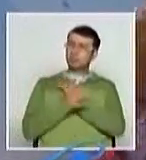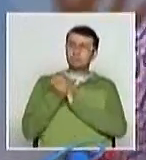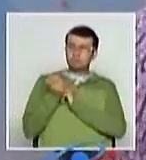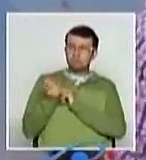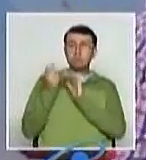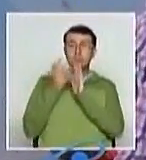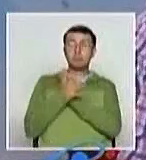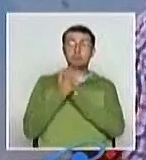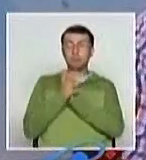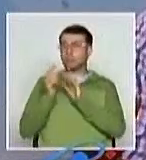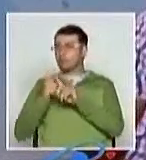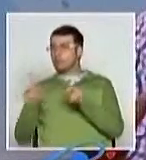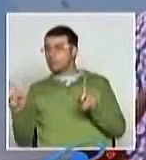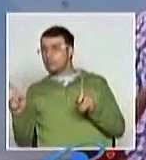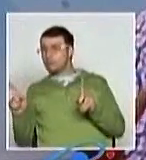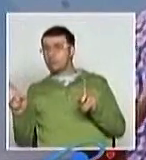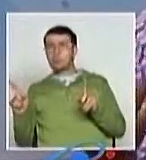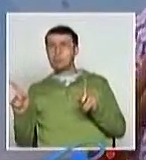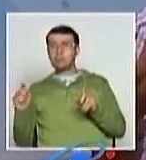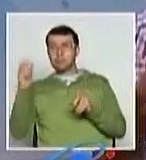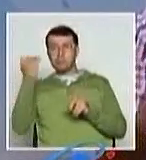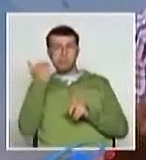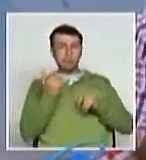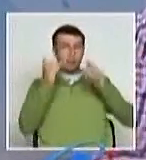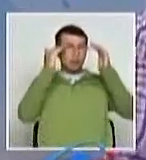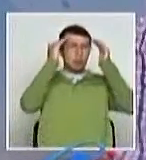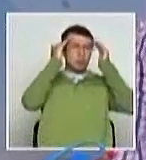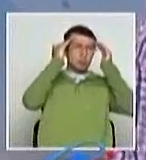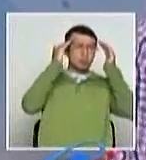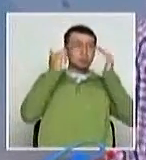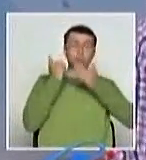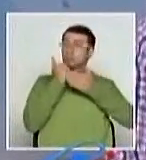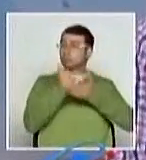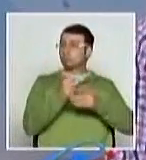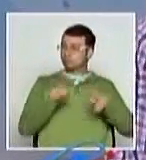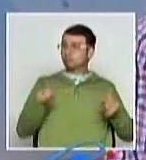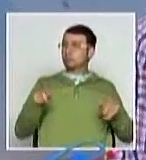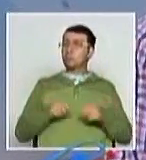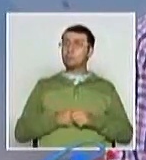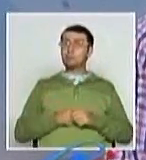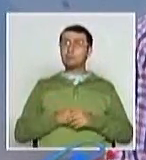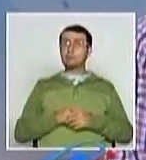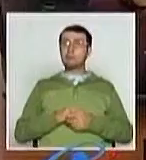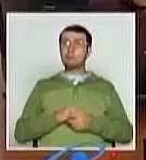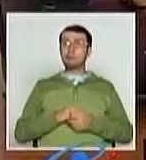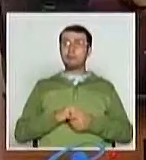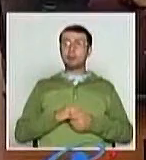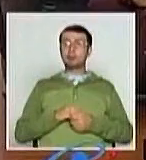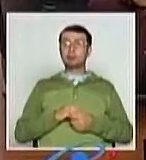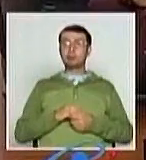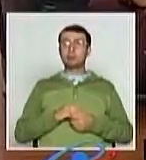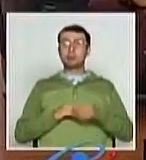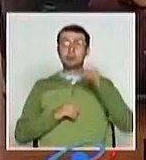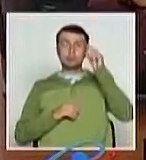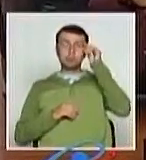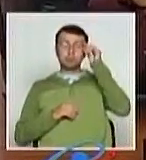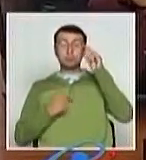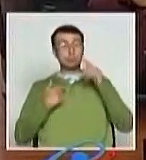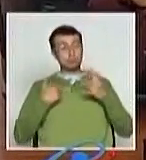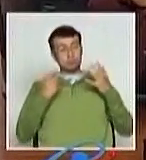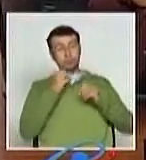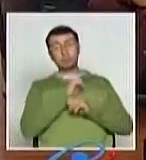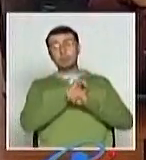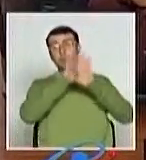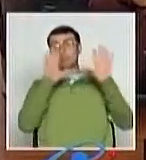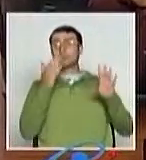personas la diferencia con la psiquiatría en el campo de la terapéutica muy bien Doctor Rojas quiero aclarar que cuando un ser humano